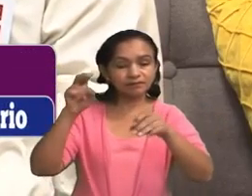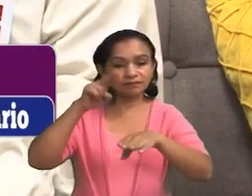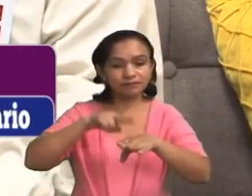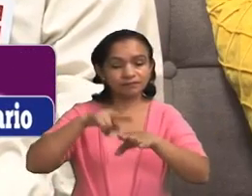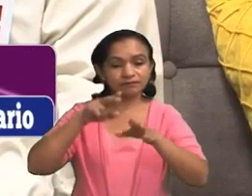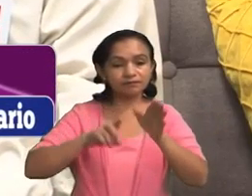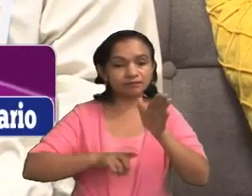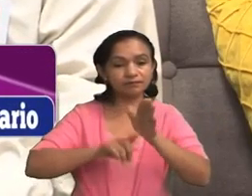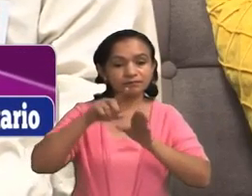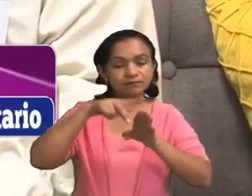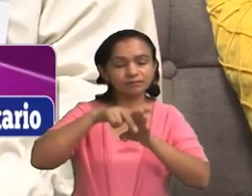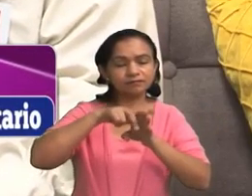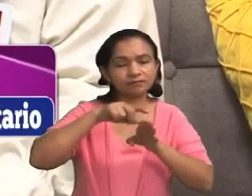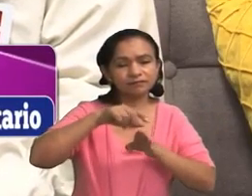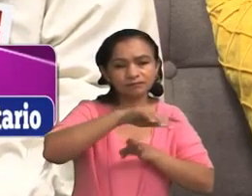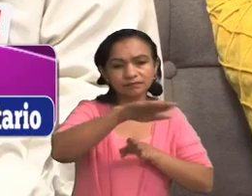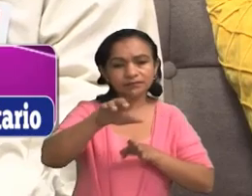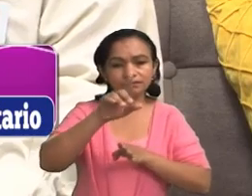En